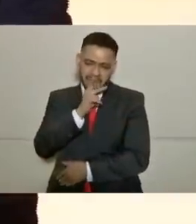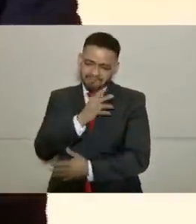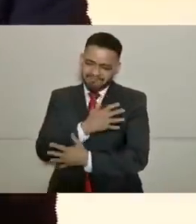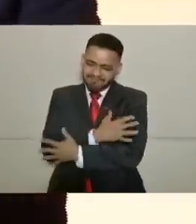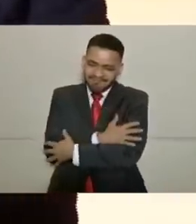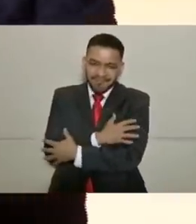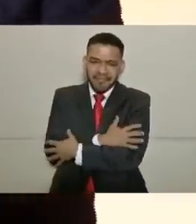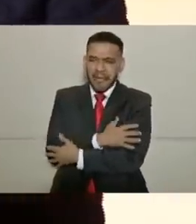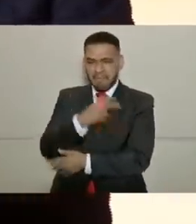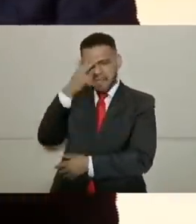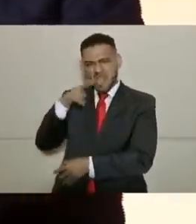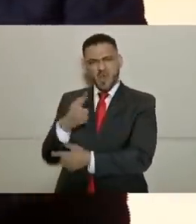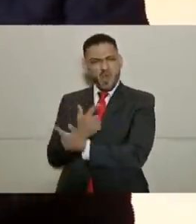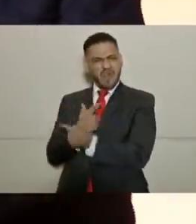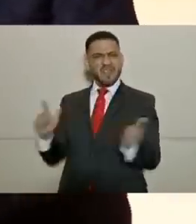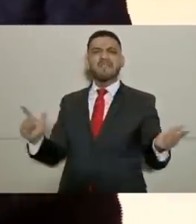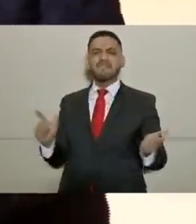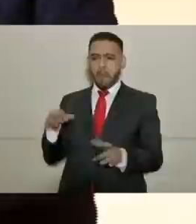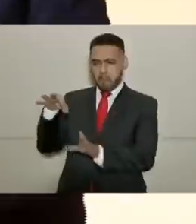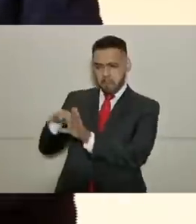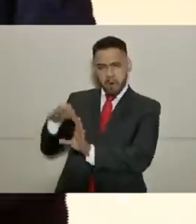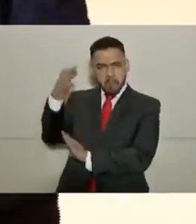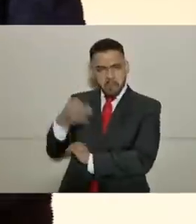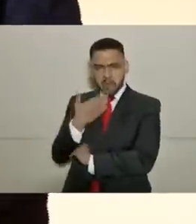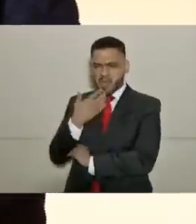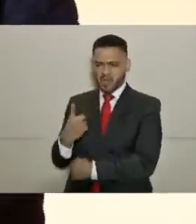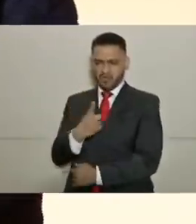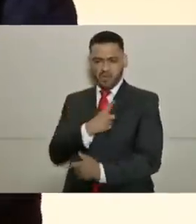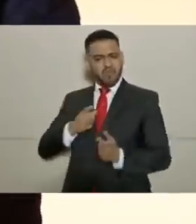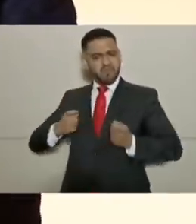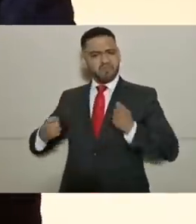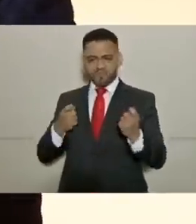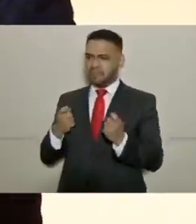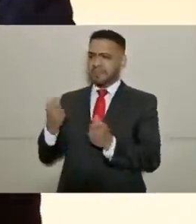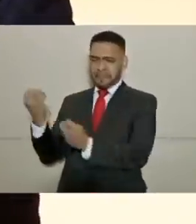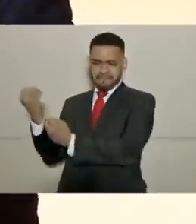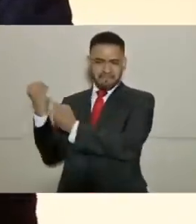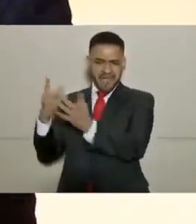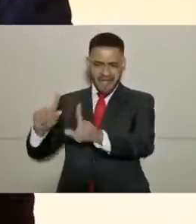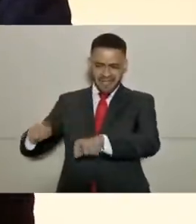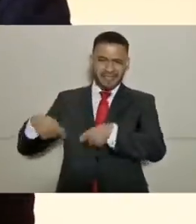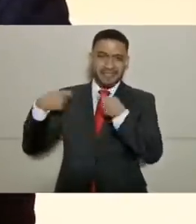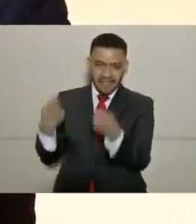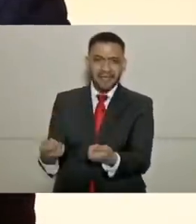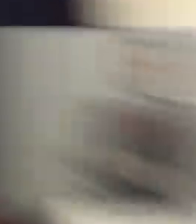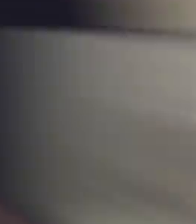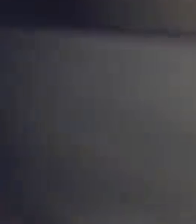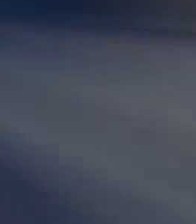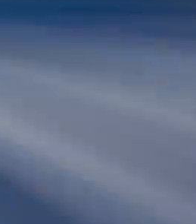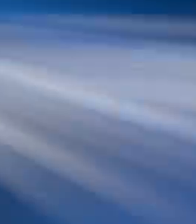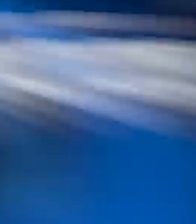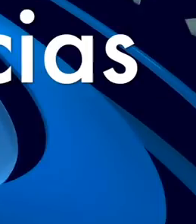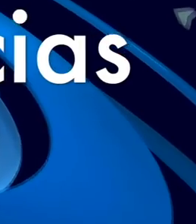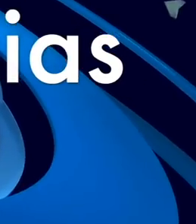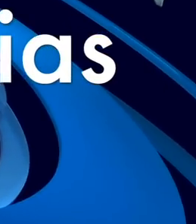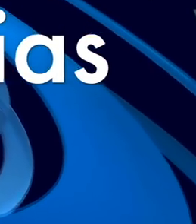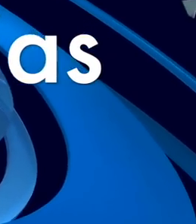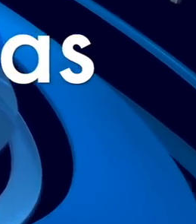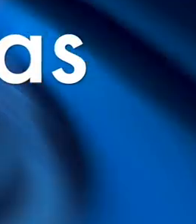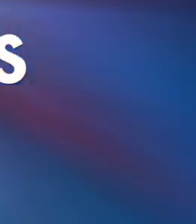libre, democrático, soberano. Por eso es nuestra lucha.